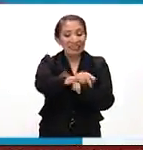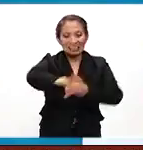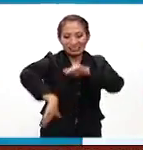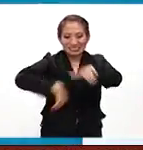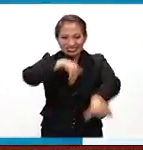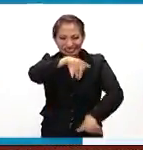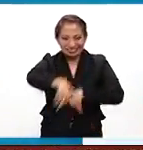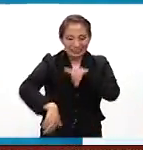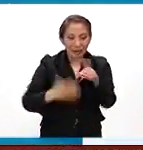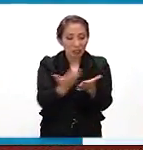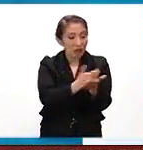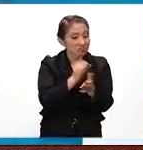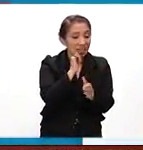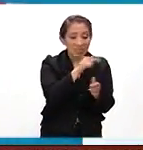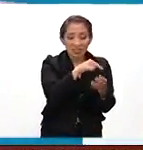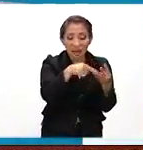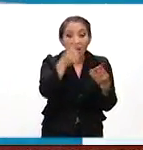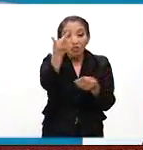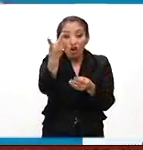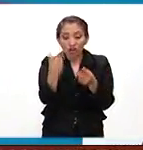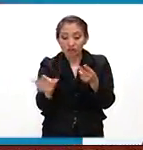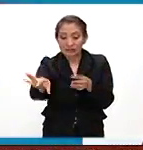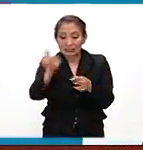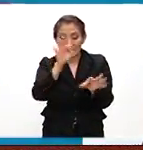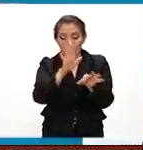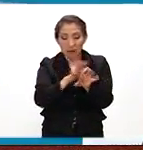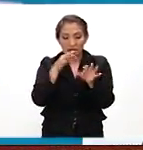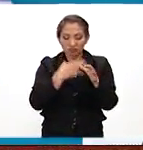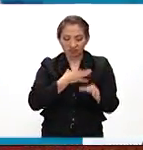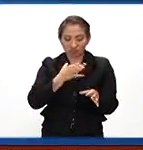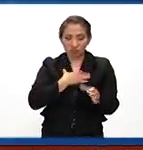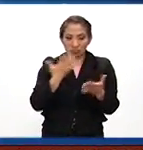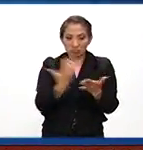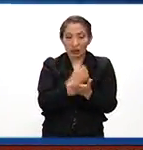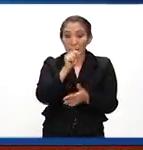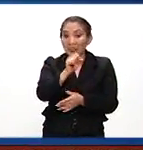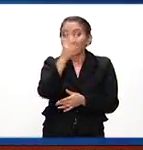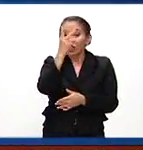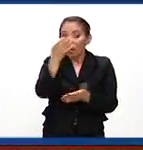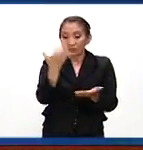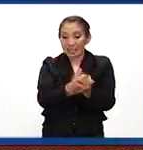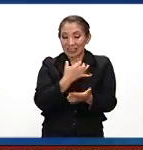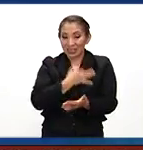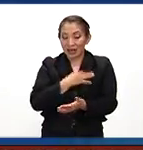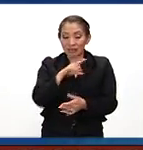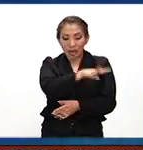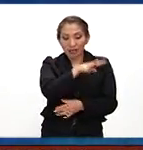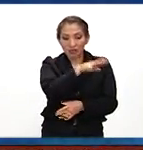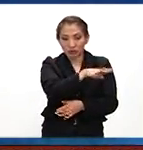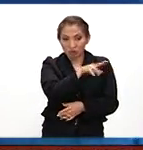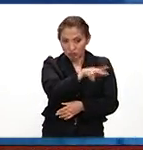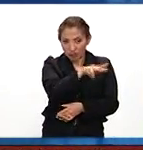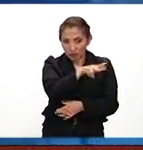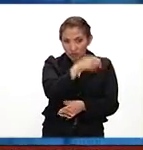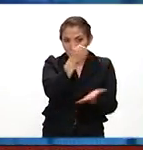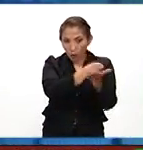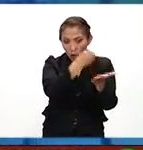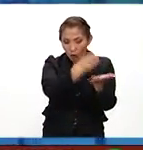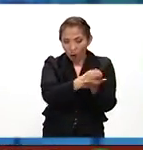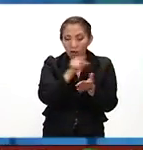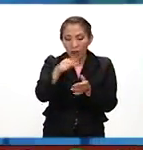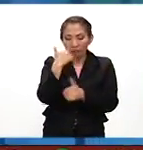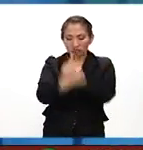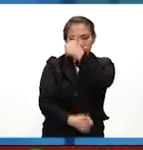lo habíamos dicho, clasificó. Phelps, el deportista con más preseas olímpicas, con 22, 18 de ellas en oro, va